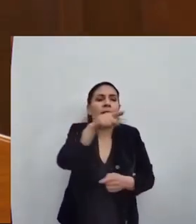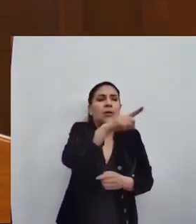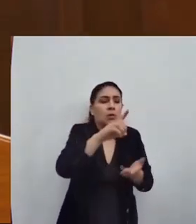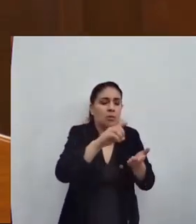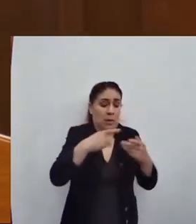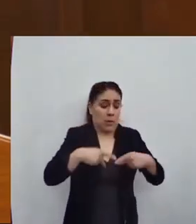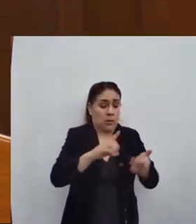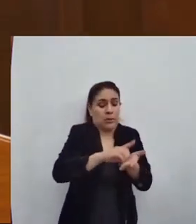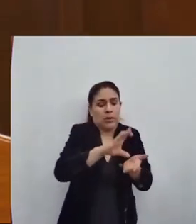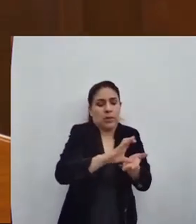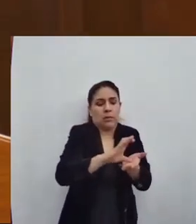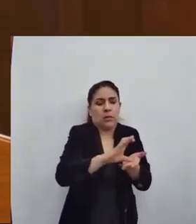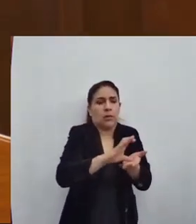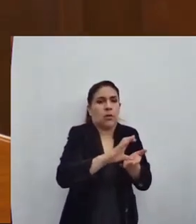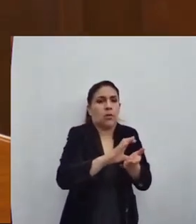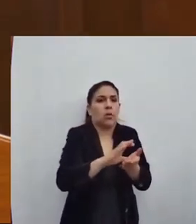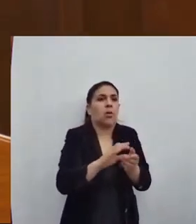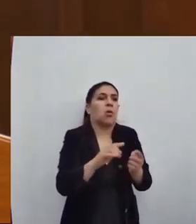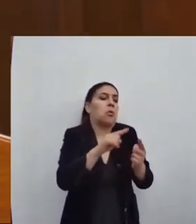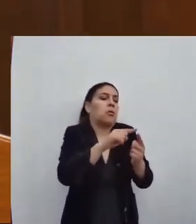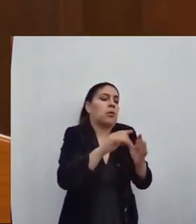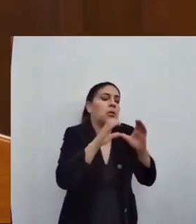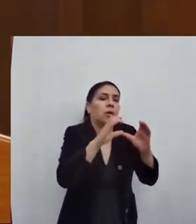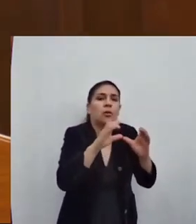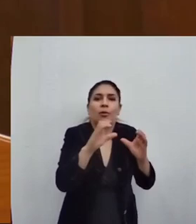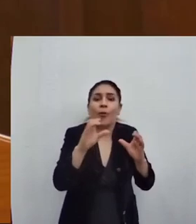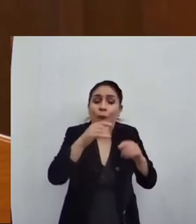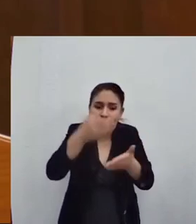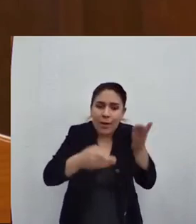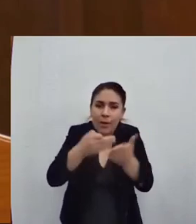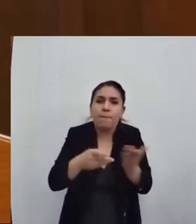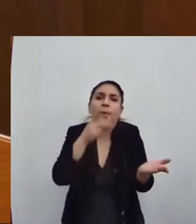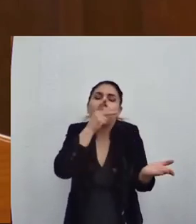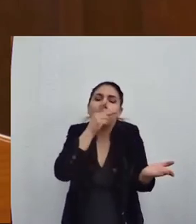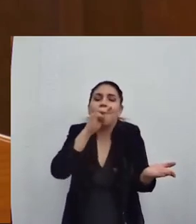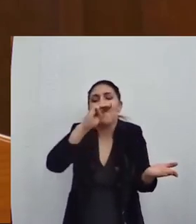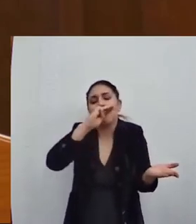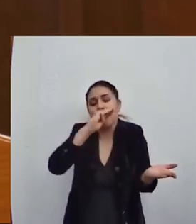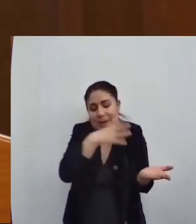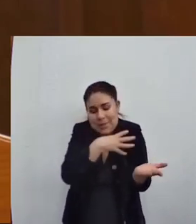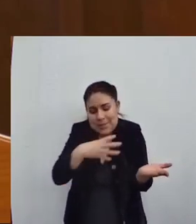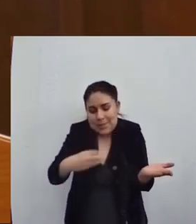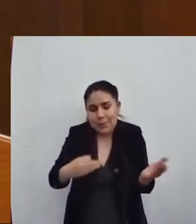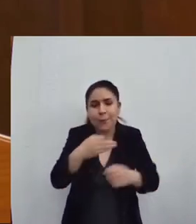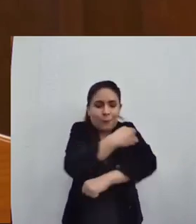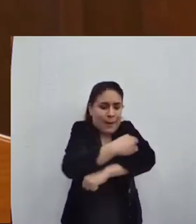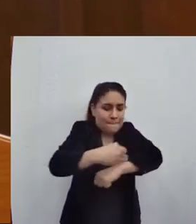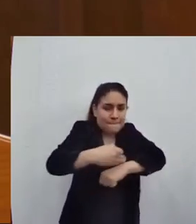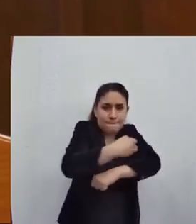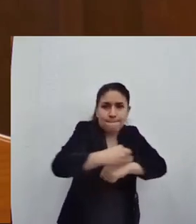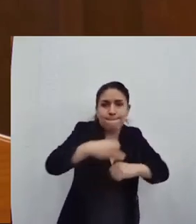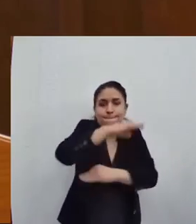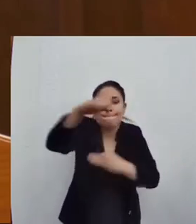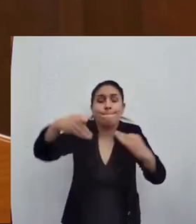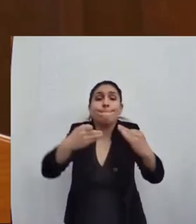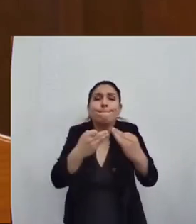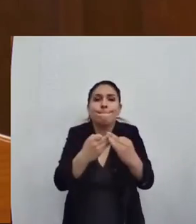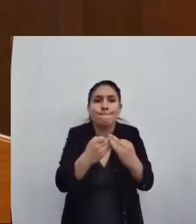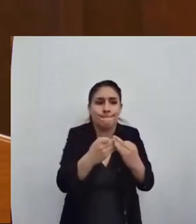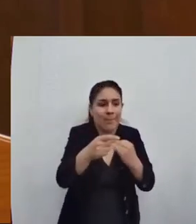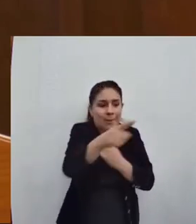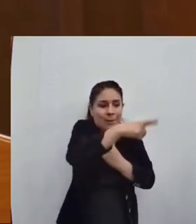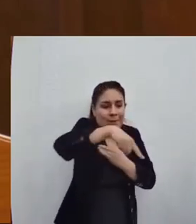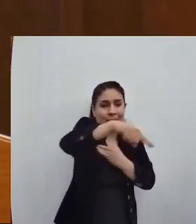discapacidad. Ahora también estamos viendo que hay una madre, un padre, un hijo, toda una red alrededor de las personas